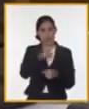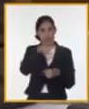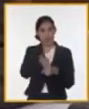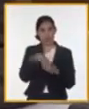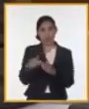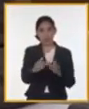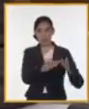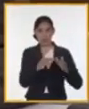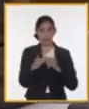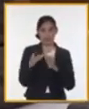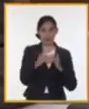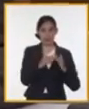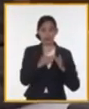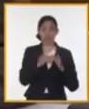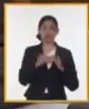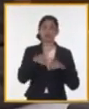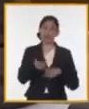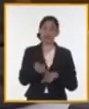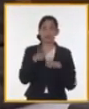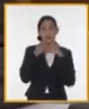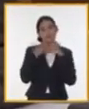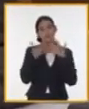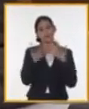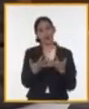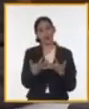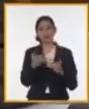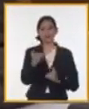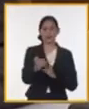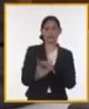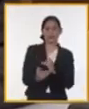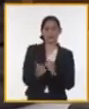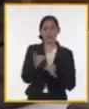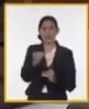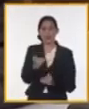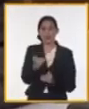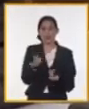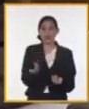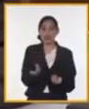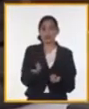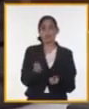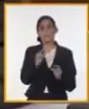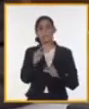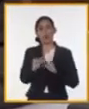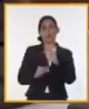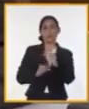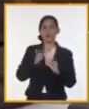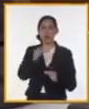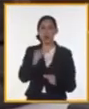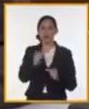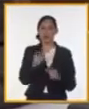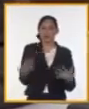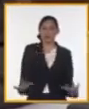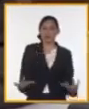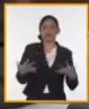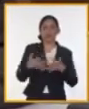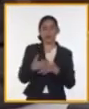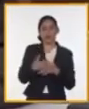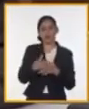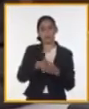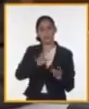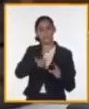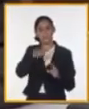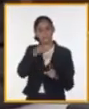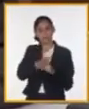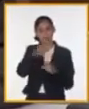en la comunidad, ha tenido un proceso de enriquecimiento como parte del proceso orgánico